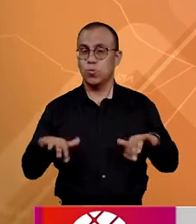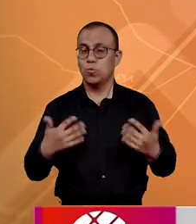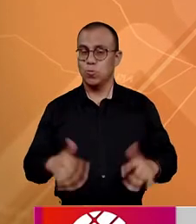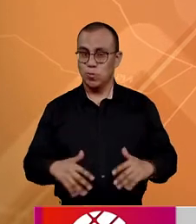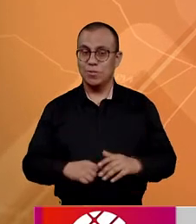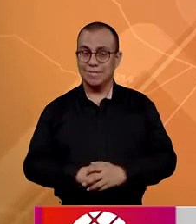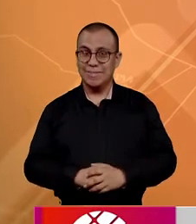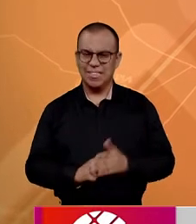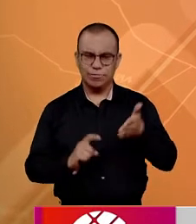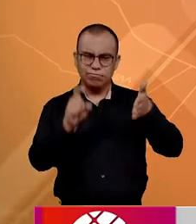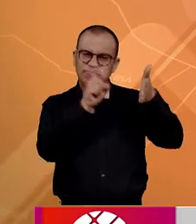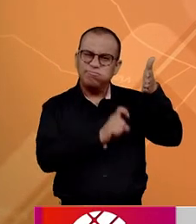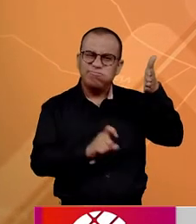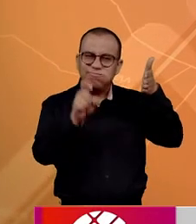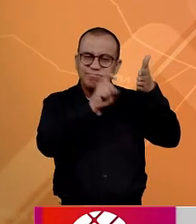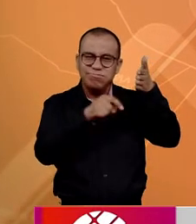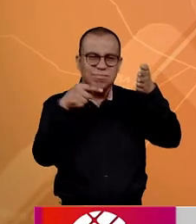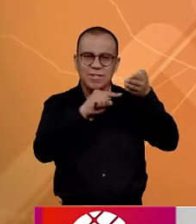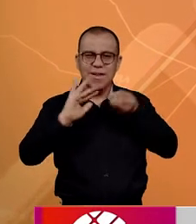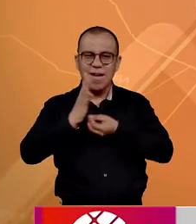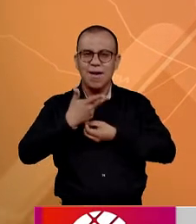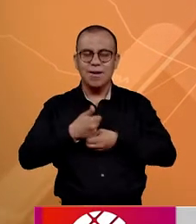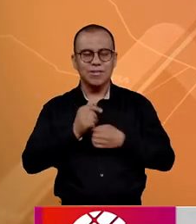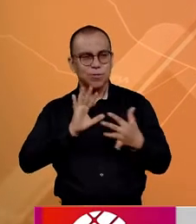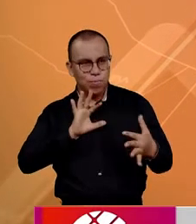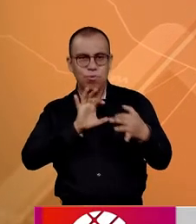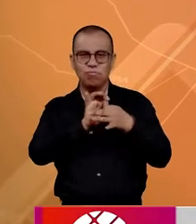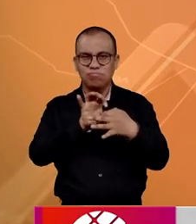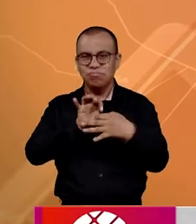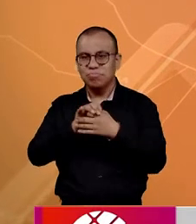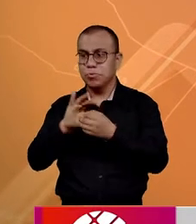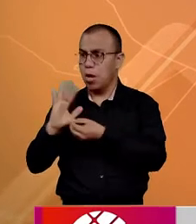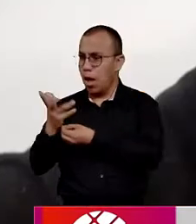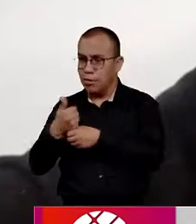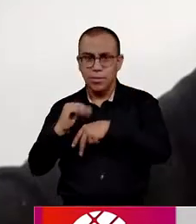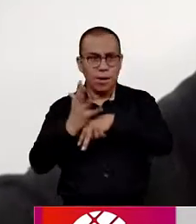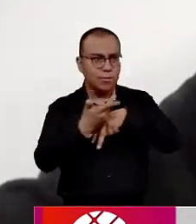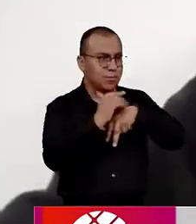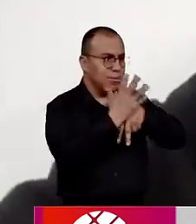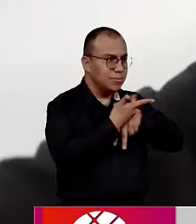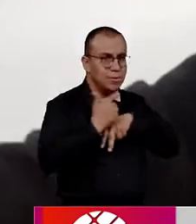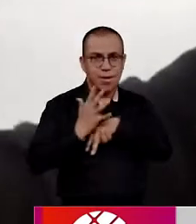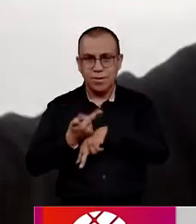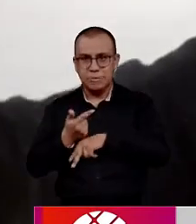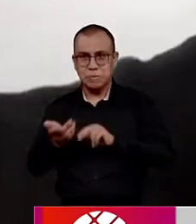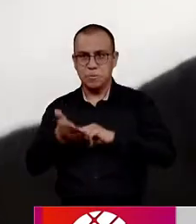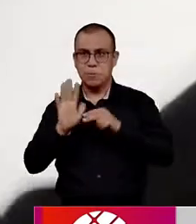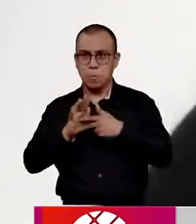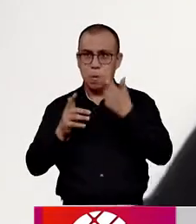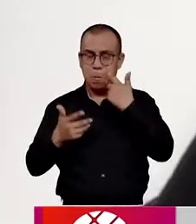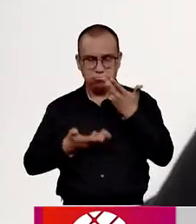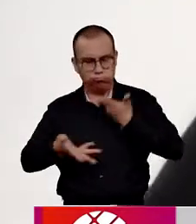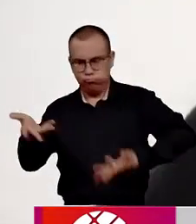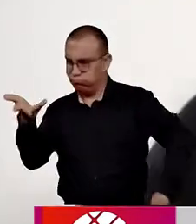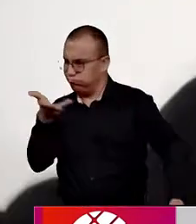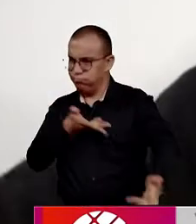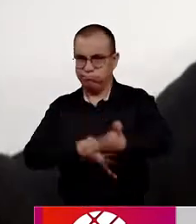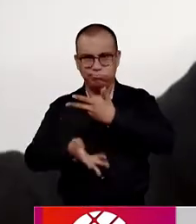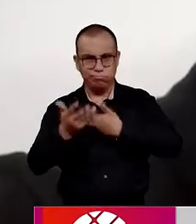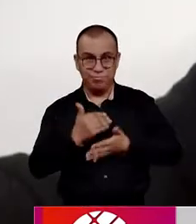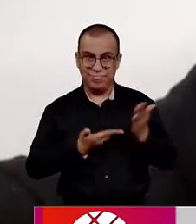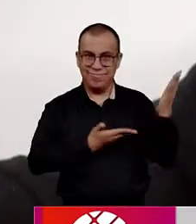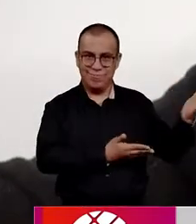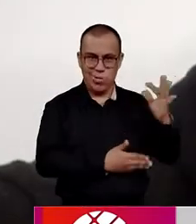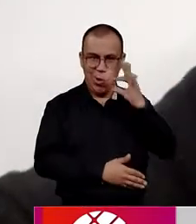lo que hace el graffiti, unir como muchos artistas. Fue muy divertida poder compartir con